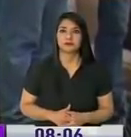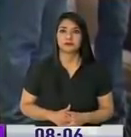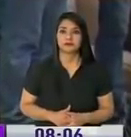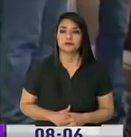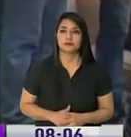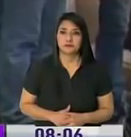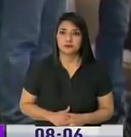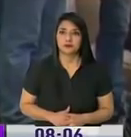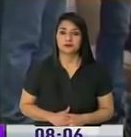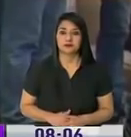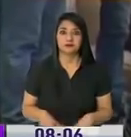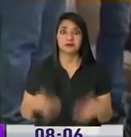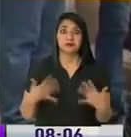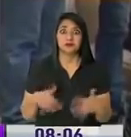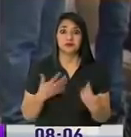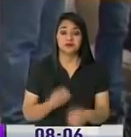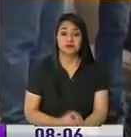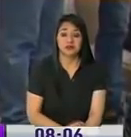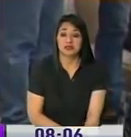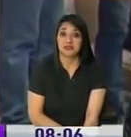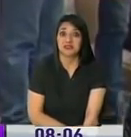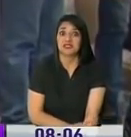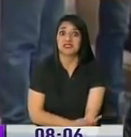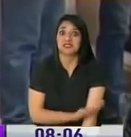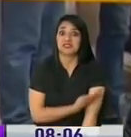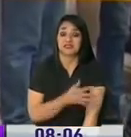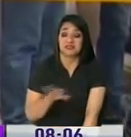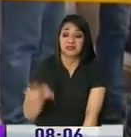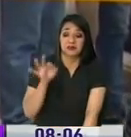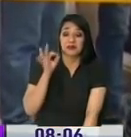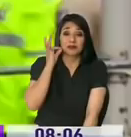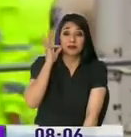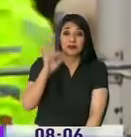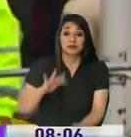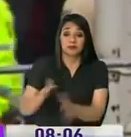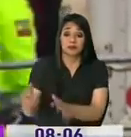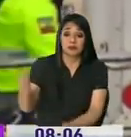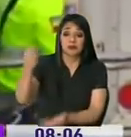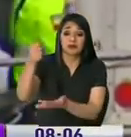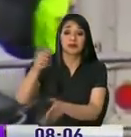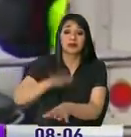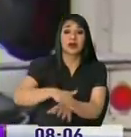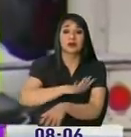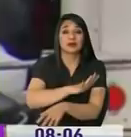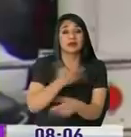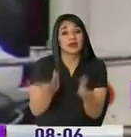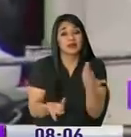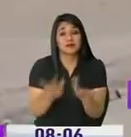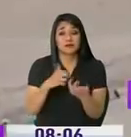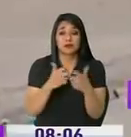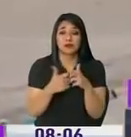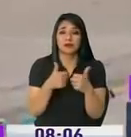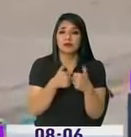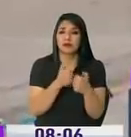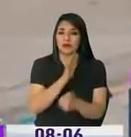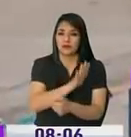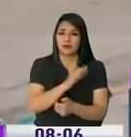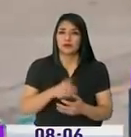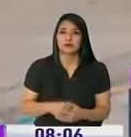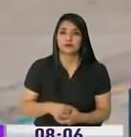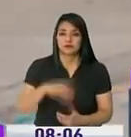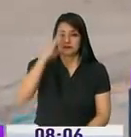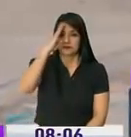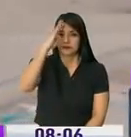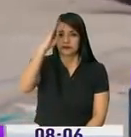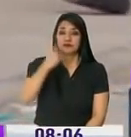el espeluznante hallazgo obedecería a un crimen pasional según la policía nacional la